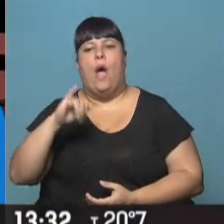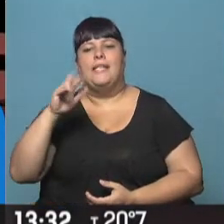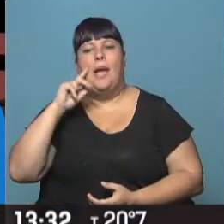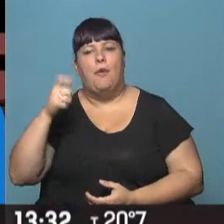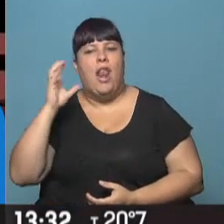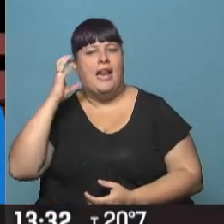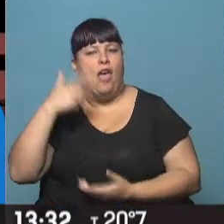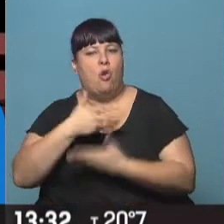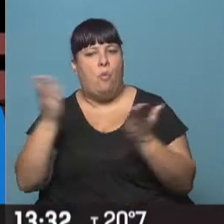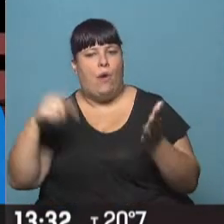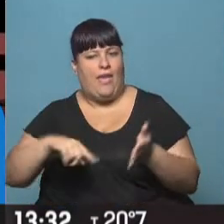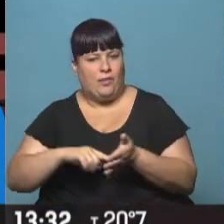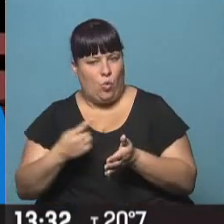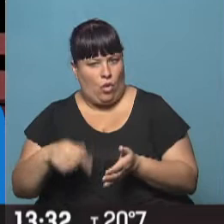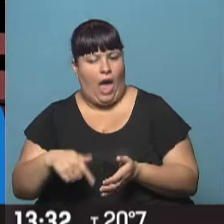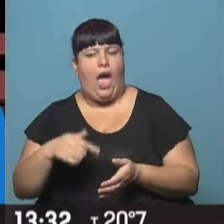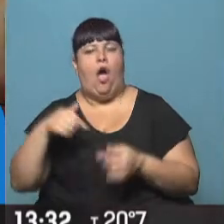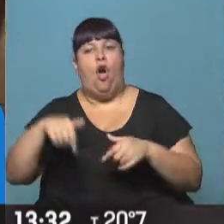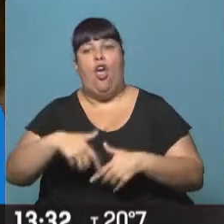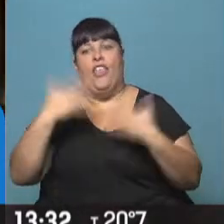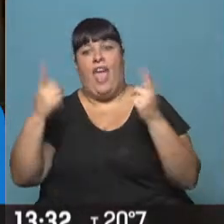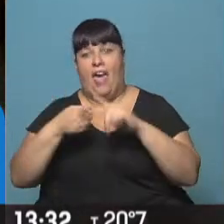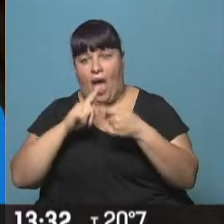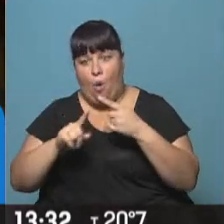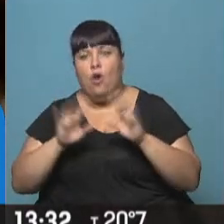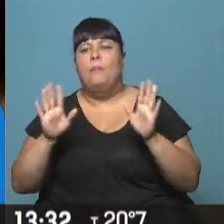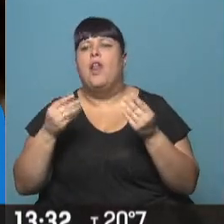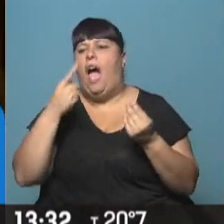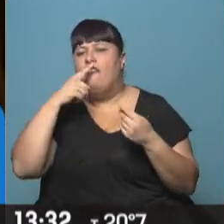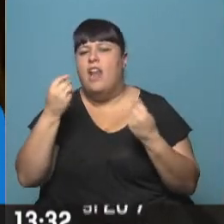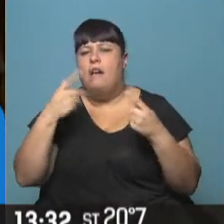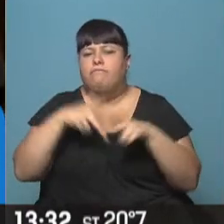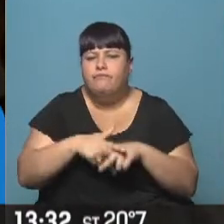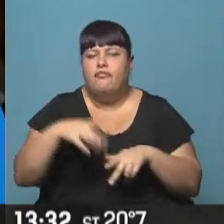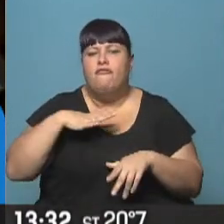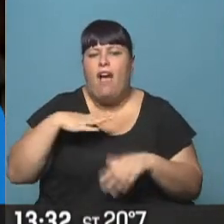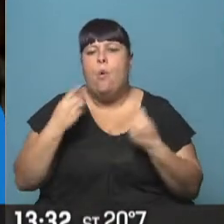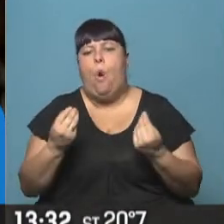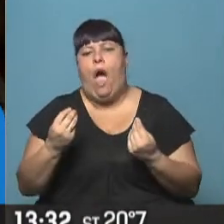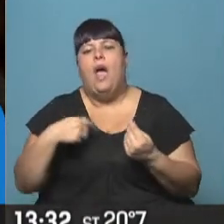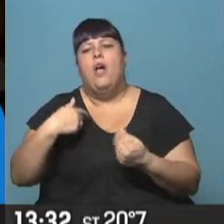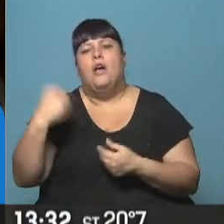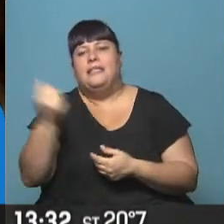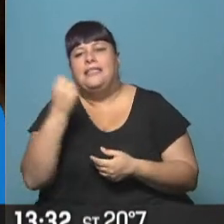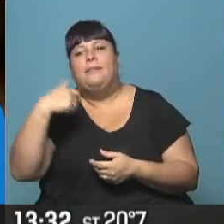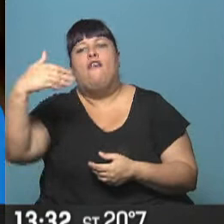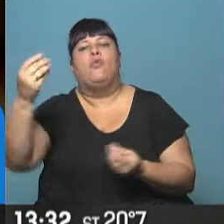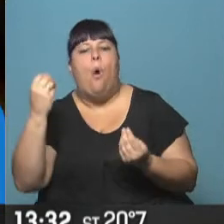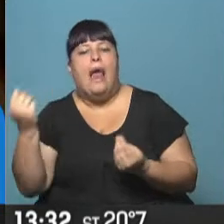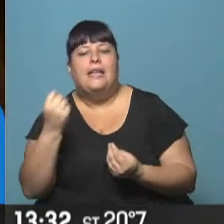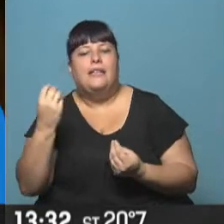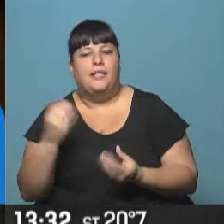de la Radio Pública de la Ciudad. Hoy es un día de acuerdos, pero ¿qué cosas quedaron en el tintero y en qué se va a insistir para más